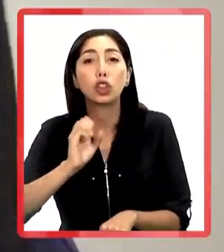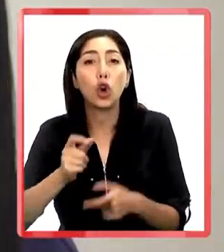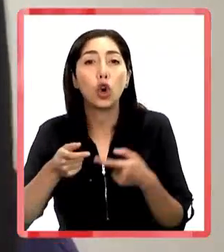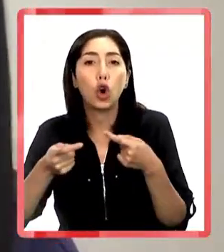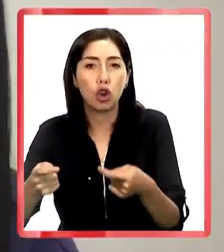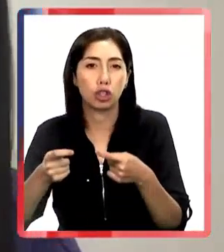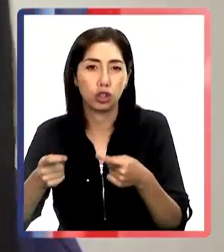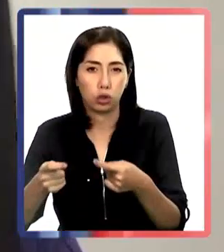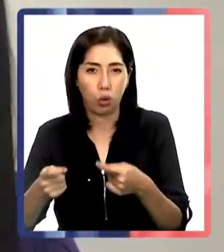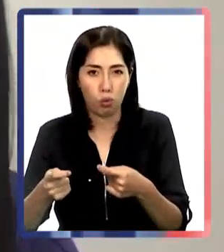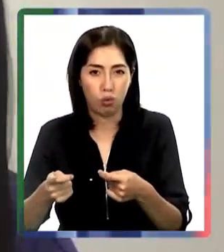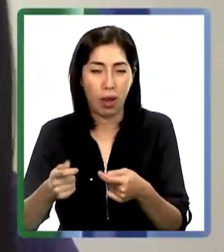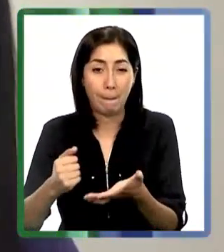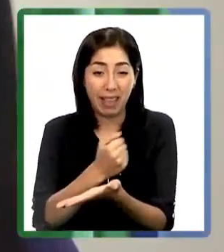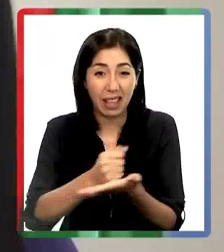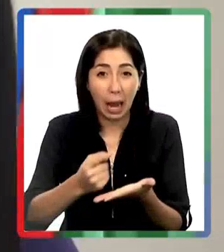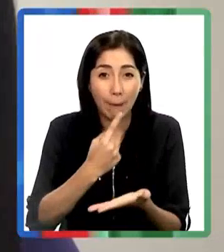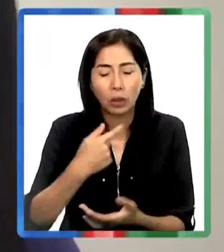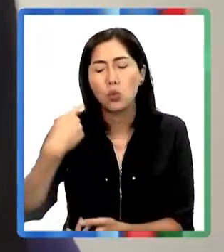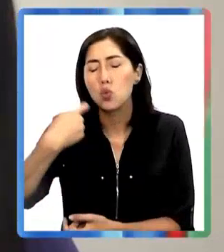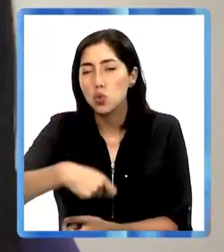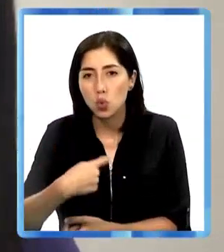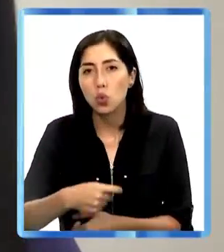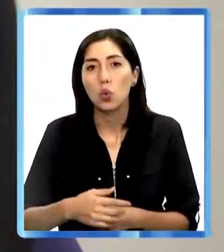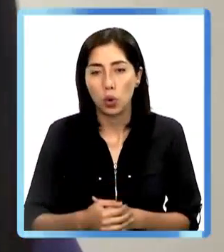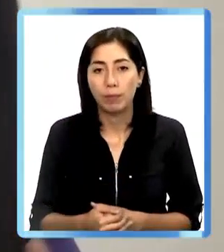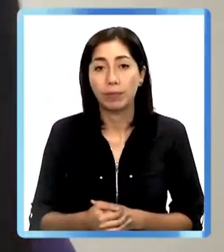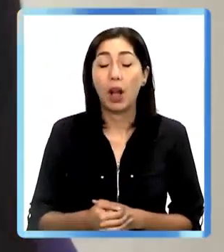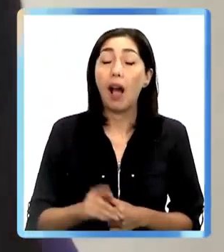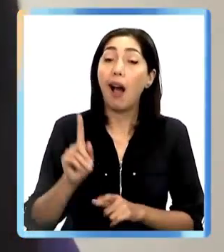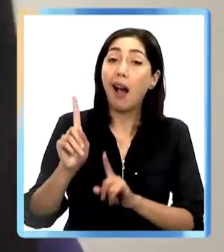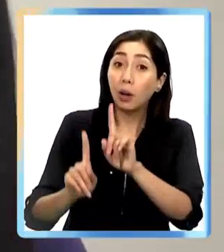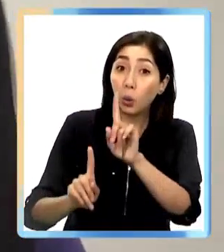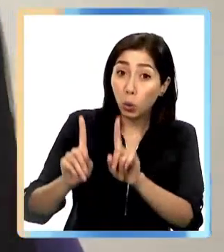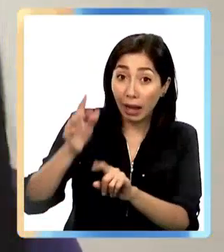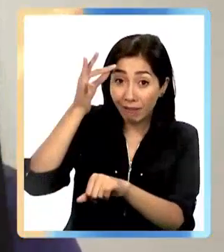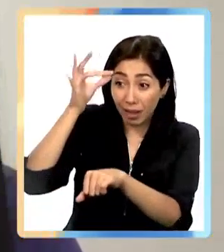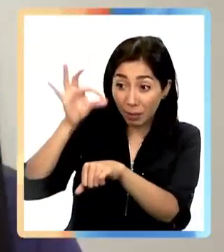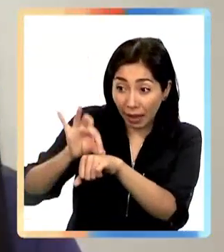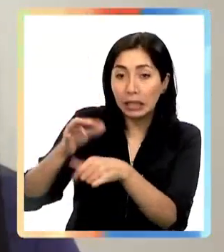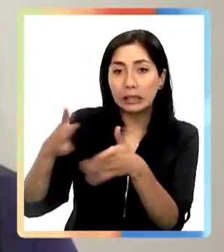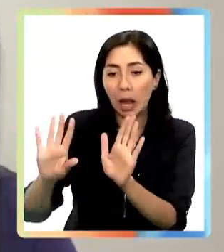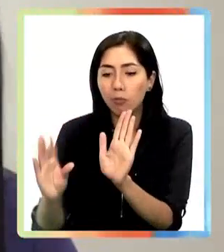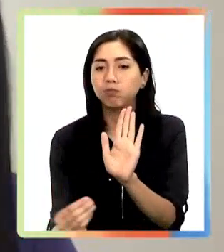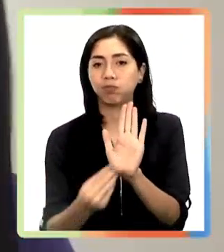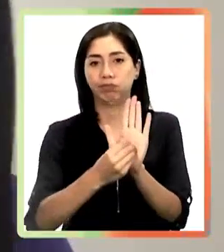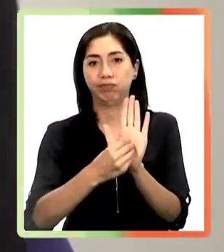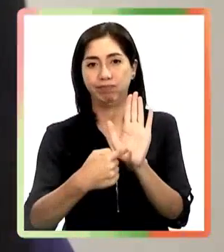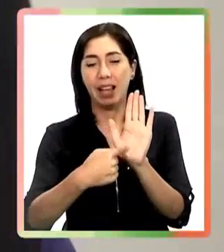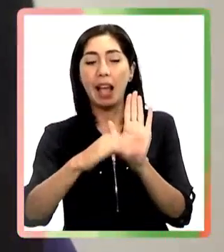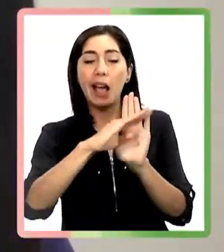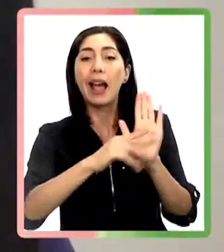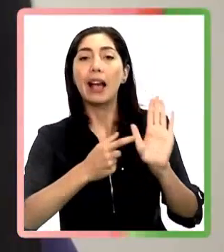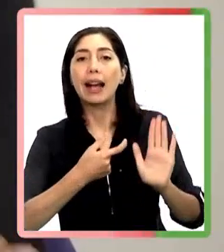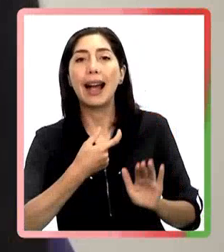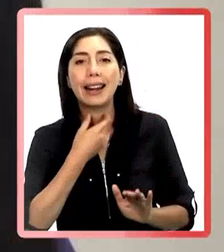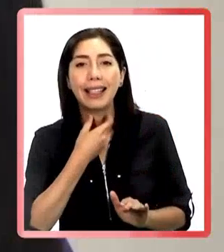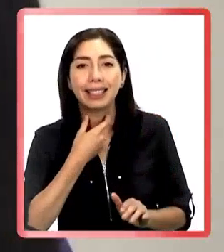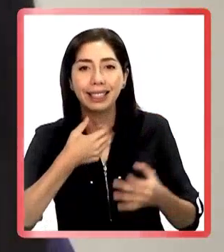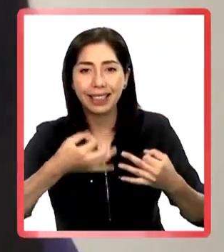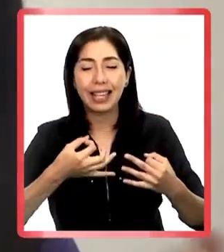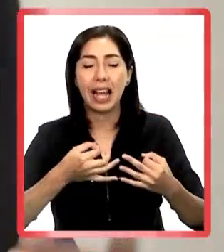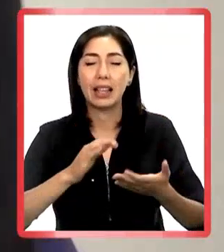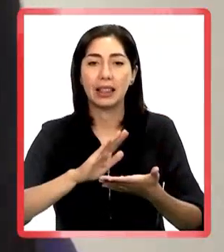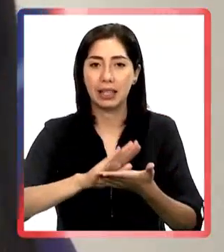tienen un medicamento que cuesta mucho dinero. Entonces, algunas se ingresaron dentro de lo que son las garantías explícitas en